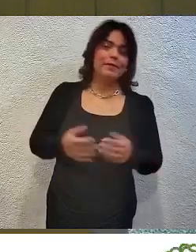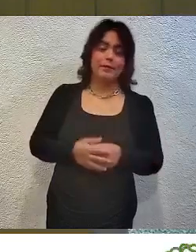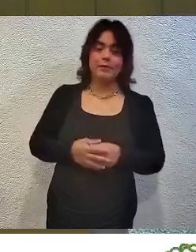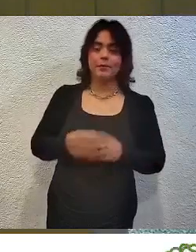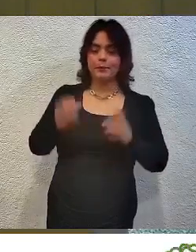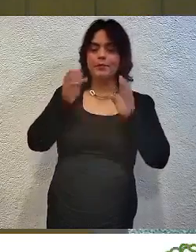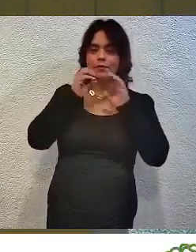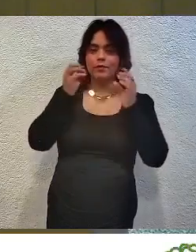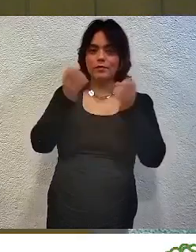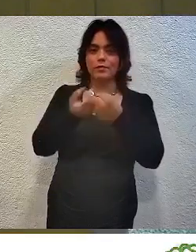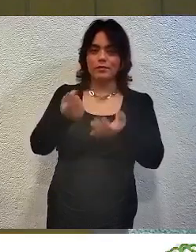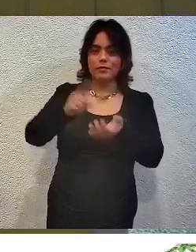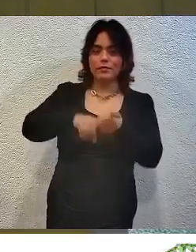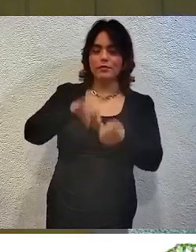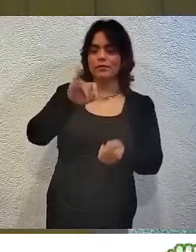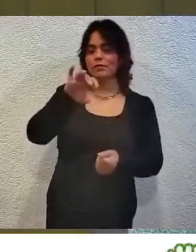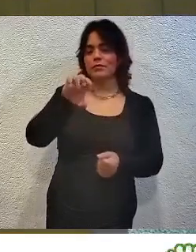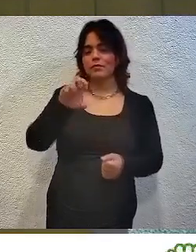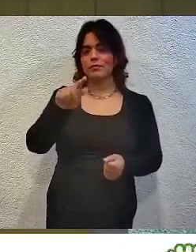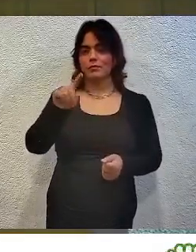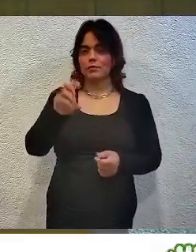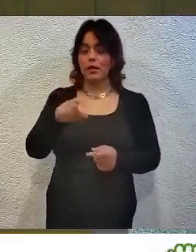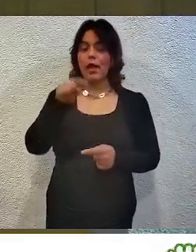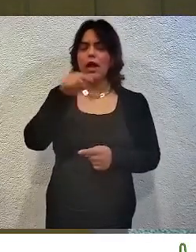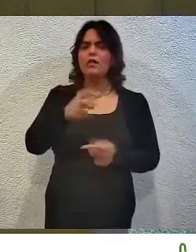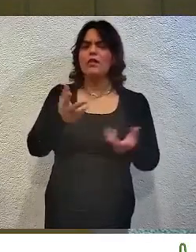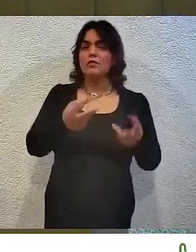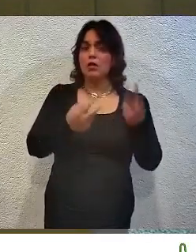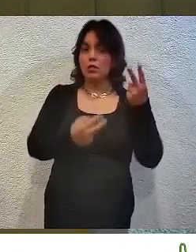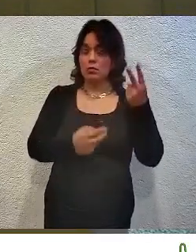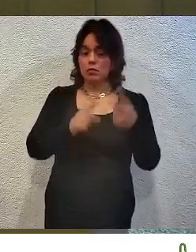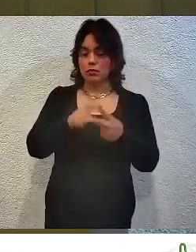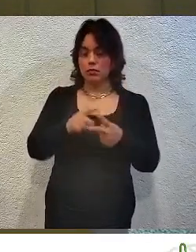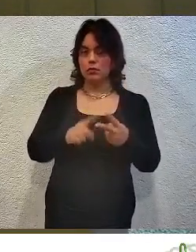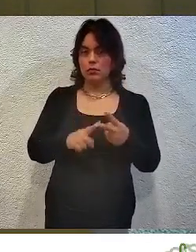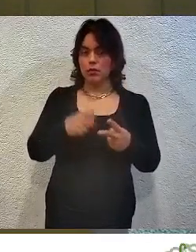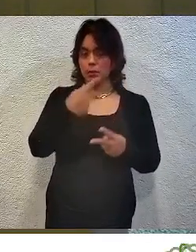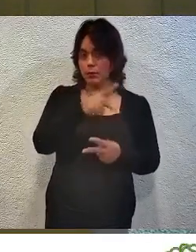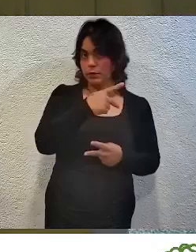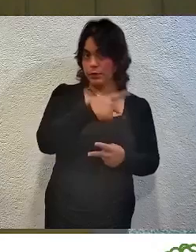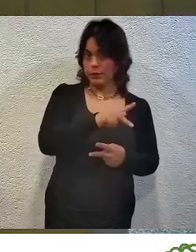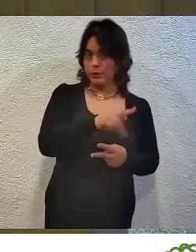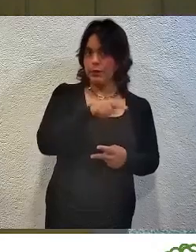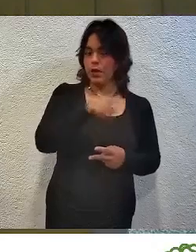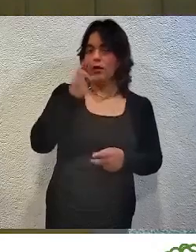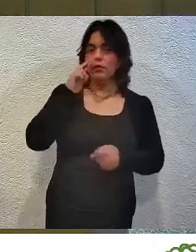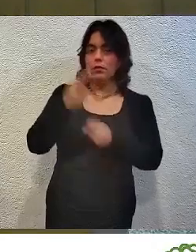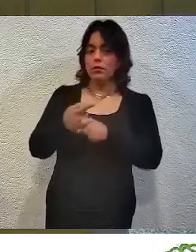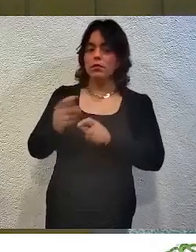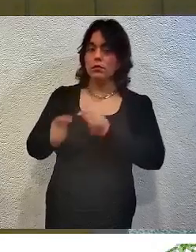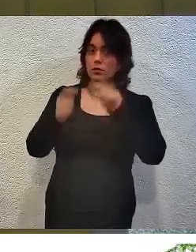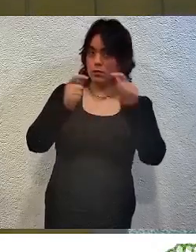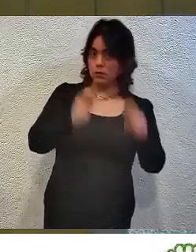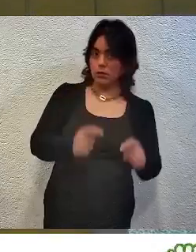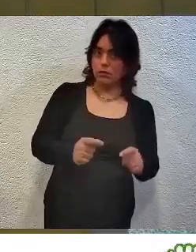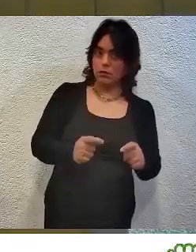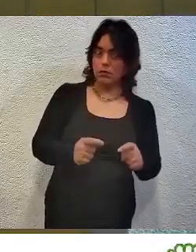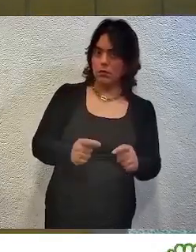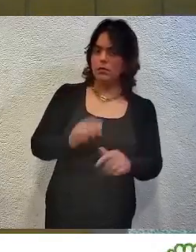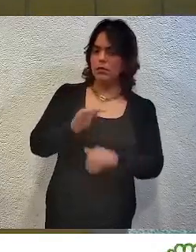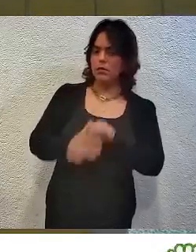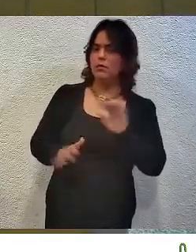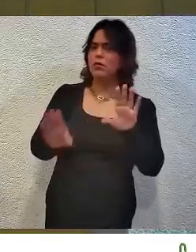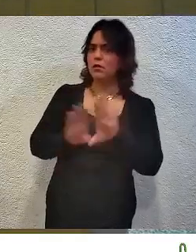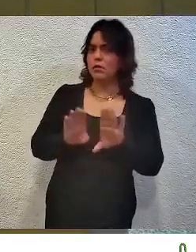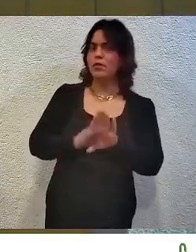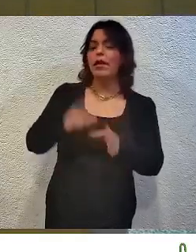interno realiza 2 cuestiones. Sigue bajo su procedimiento de responsabilidad, el cual concluye con una